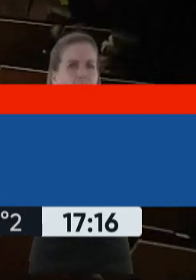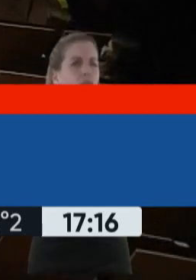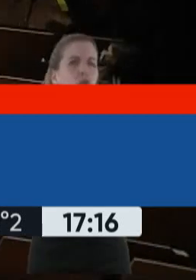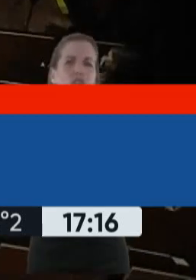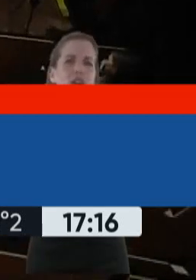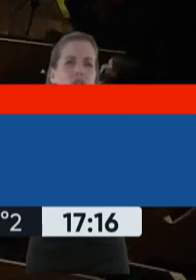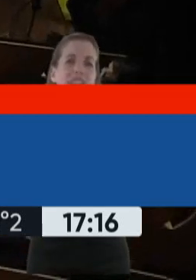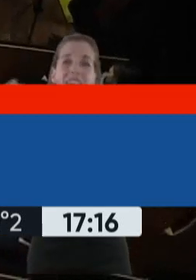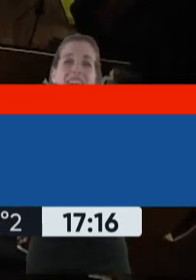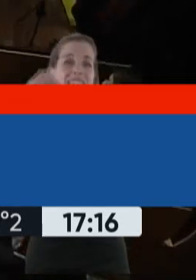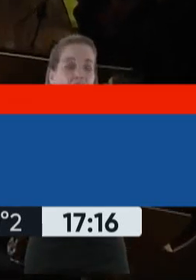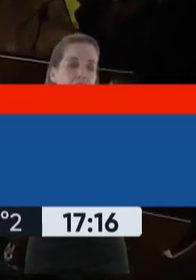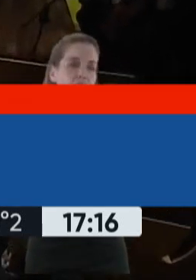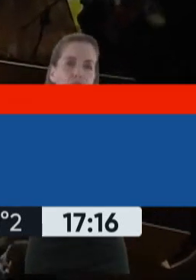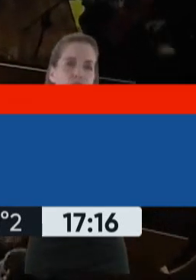aquí.